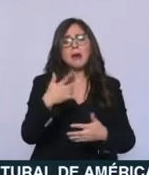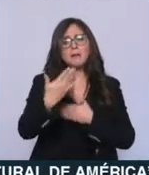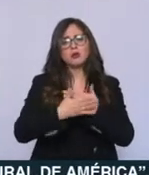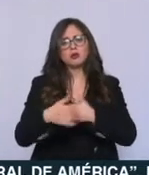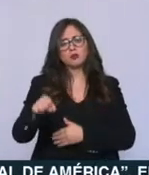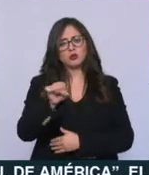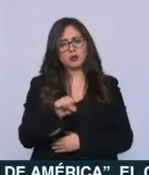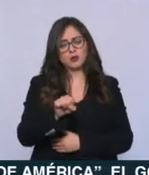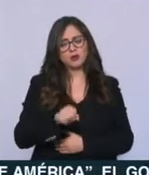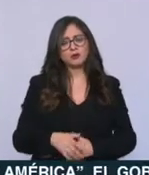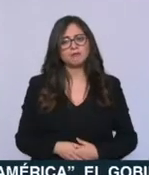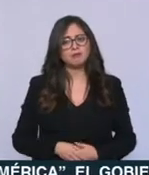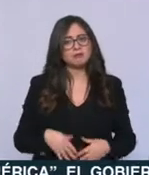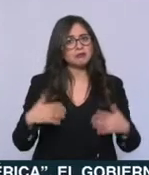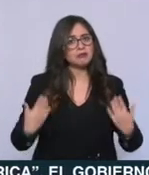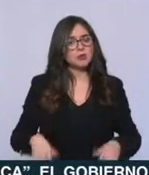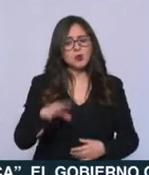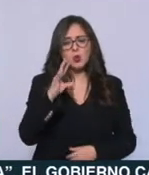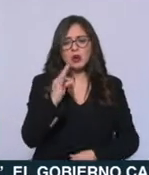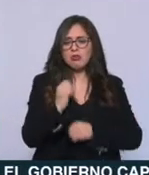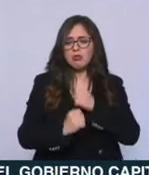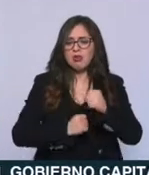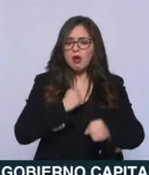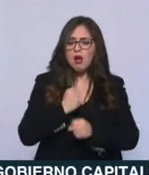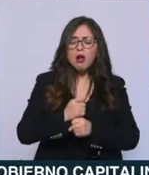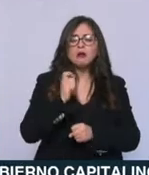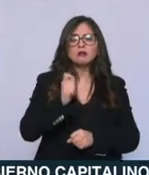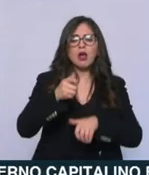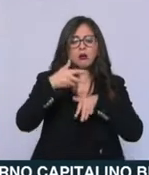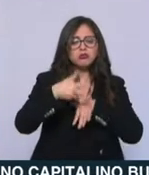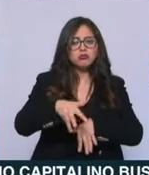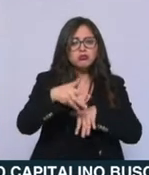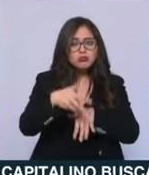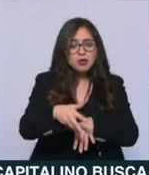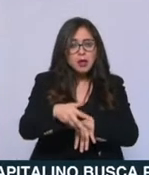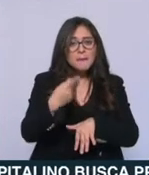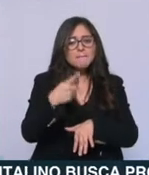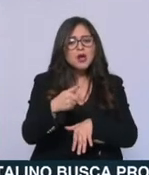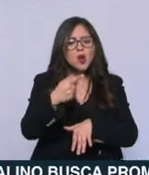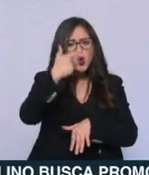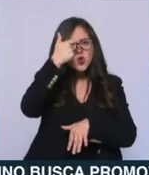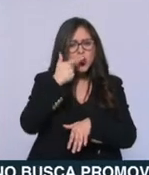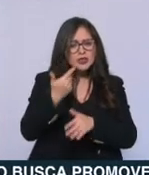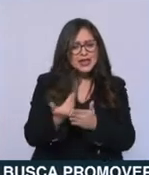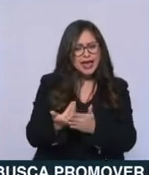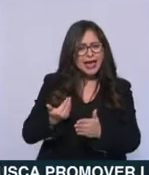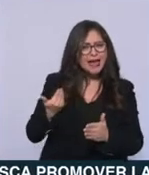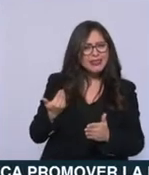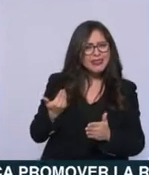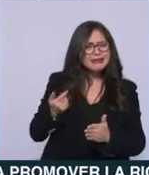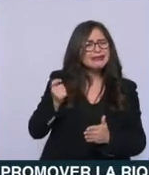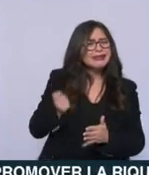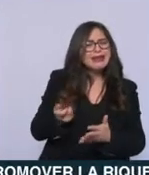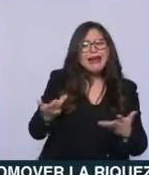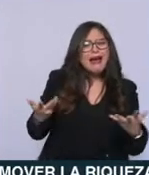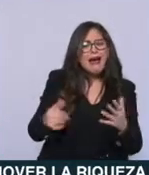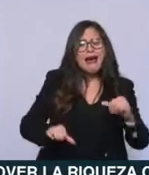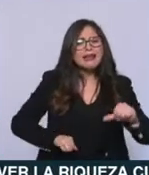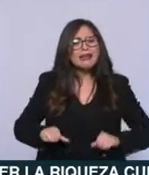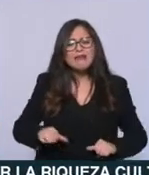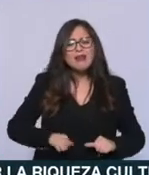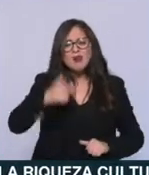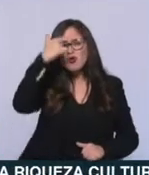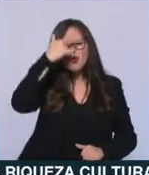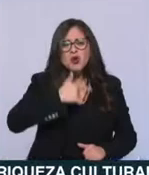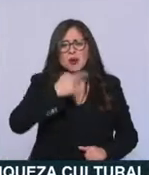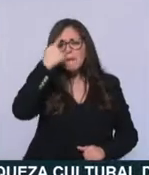de 40 años de marcha, Félix, secretario, y ahora va a haber una noche anterior. ¿En qué consistirán las actividades, secretario, de esta noche y para quién